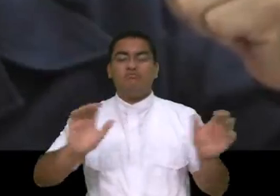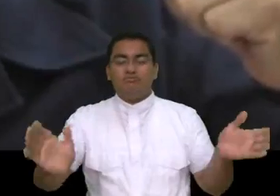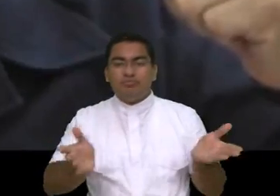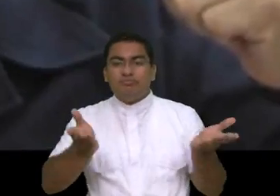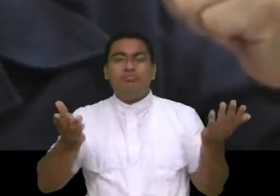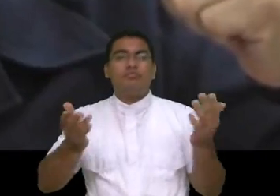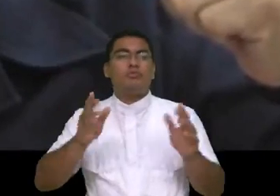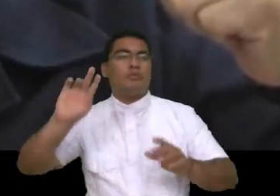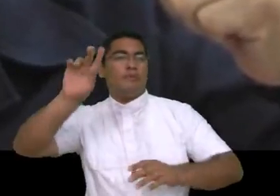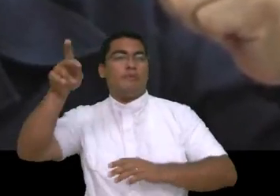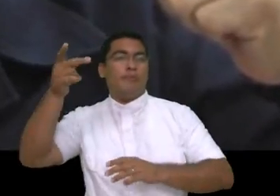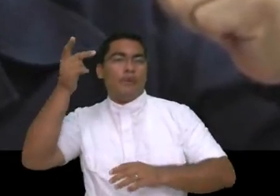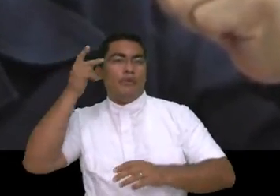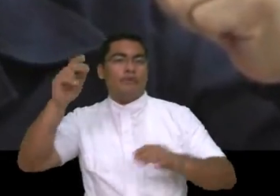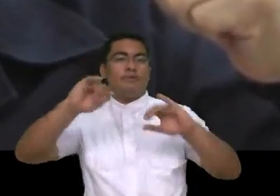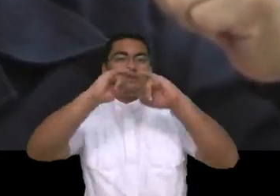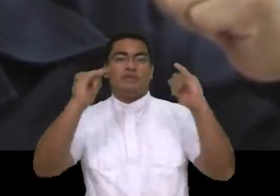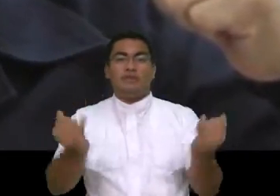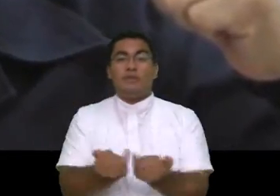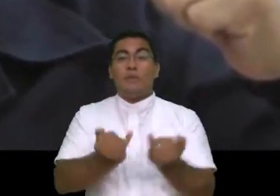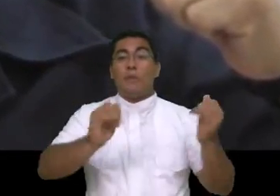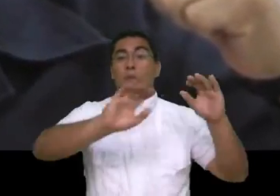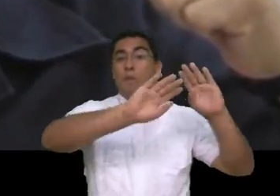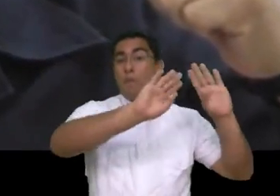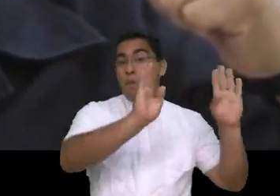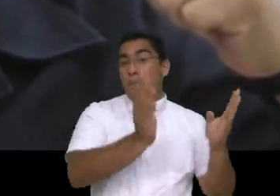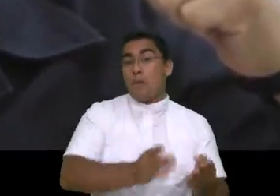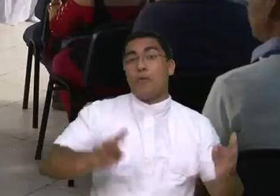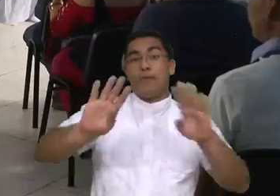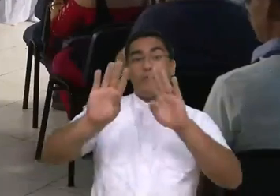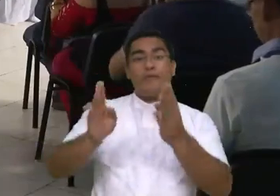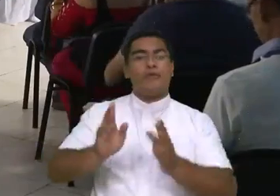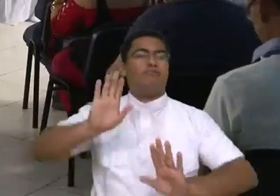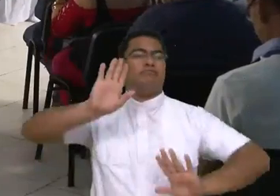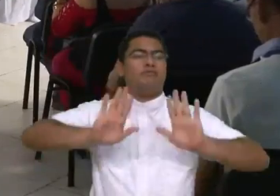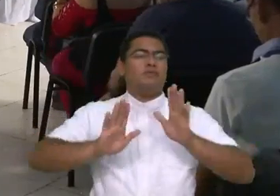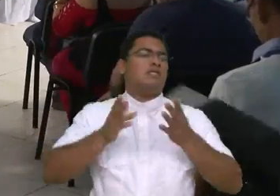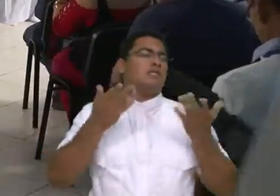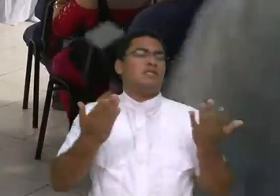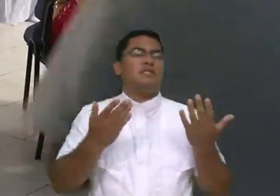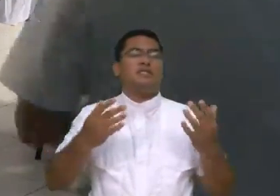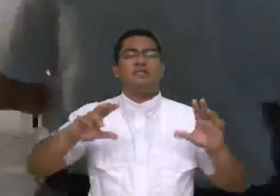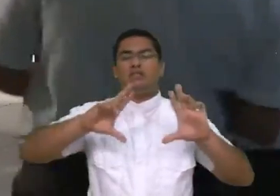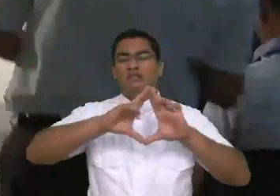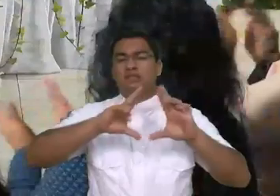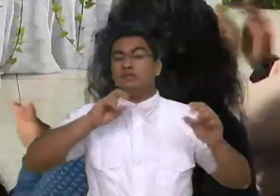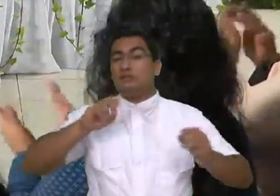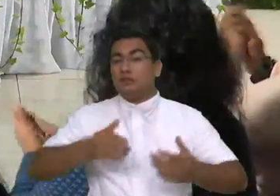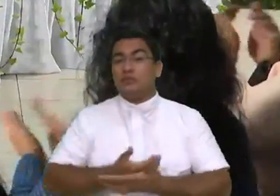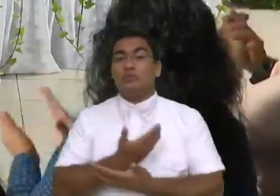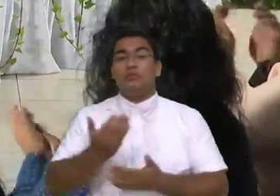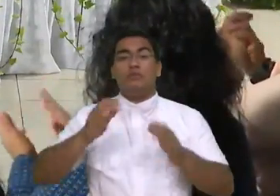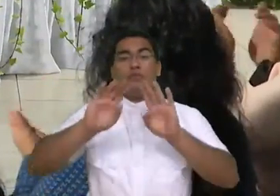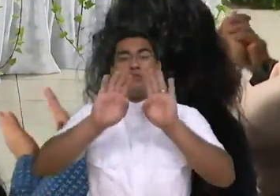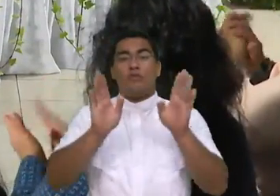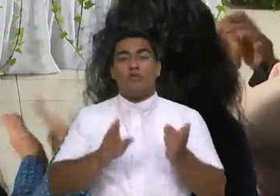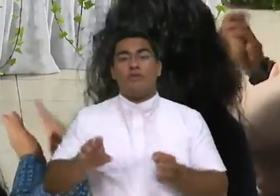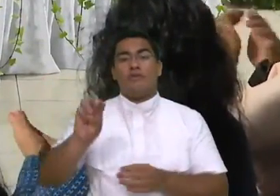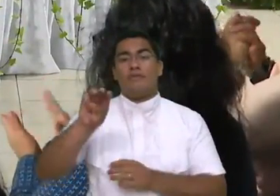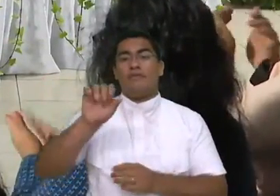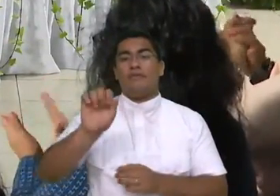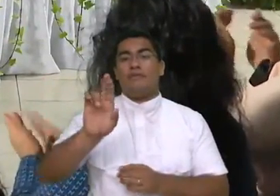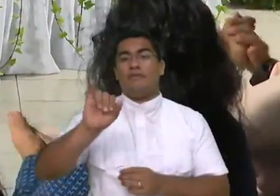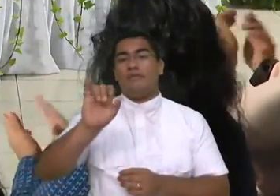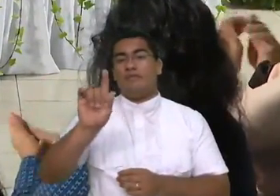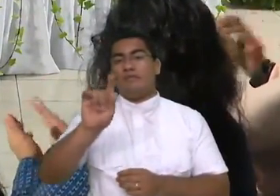y protagonismo de la mujer en la construcción de la patria nueva. Aseguró la diputada Maritza Espinales durante el acto de